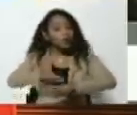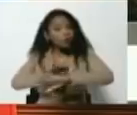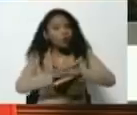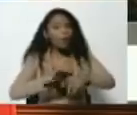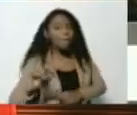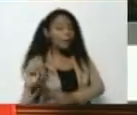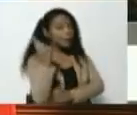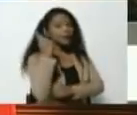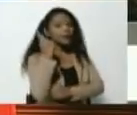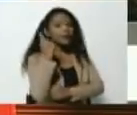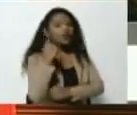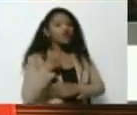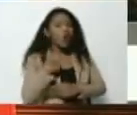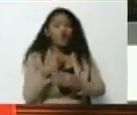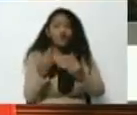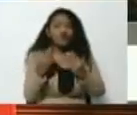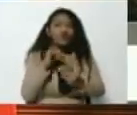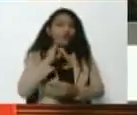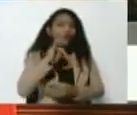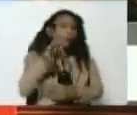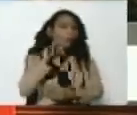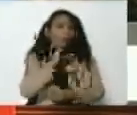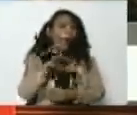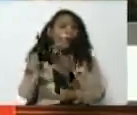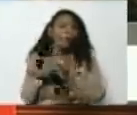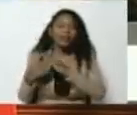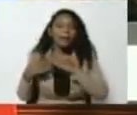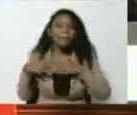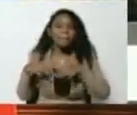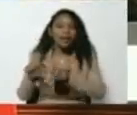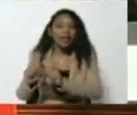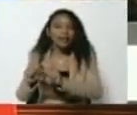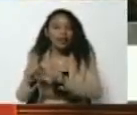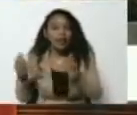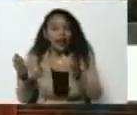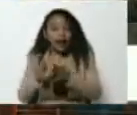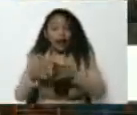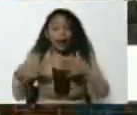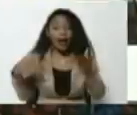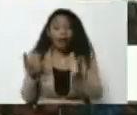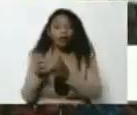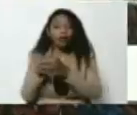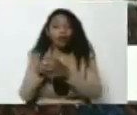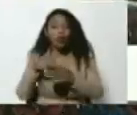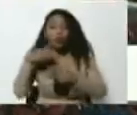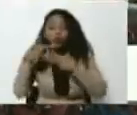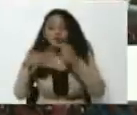vez. Tengo mucha información del gran polo patriótico.